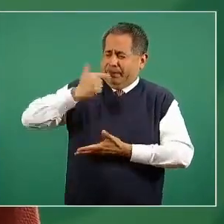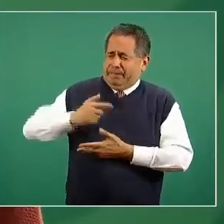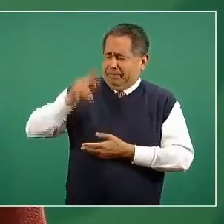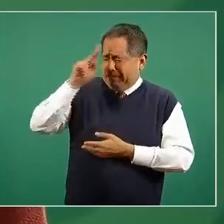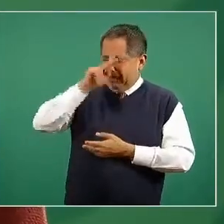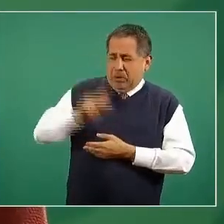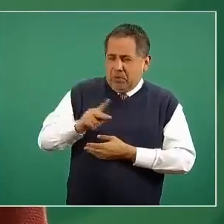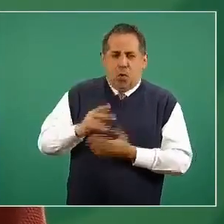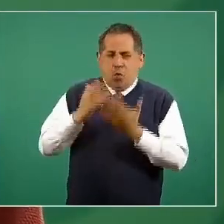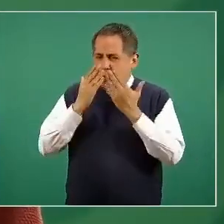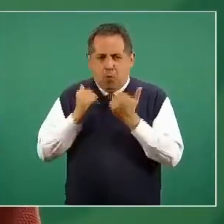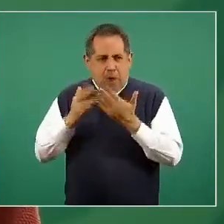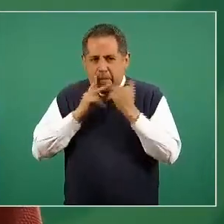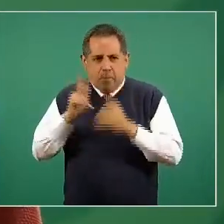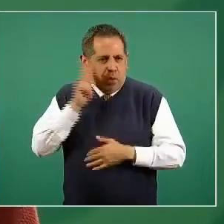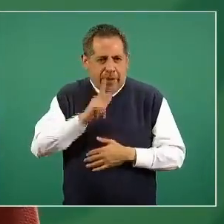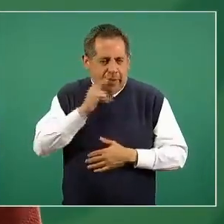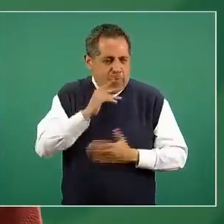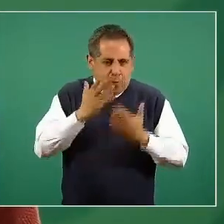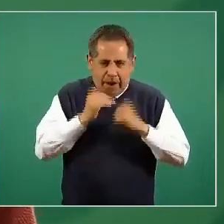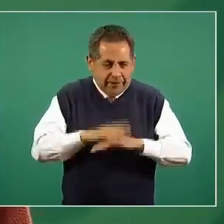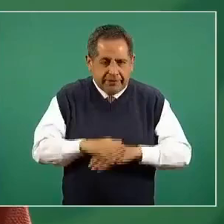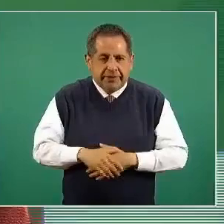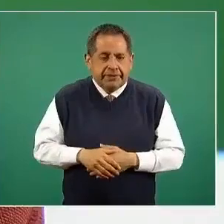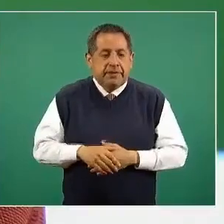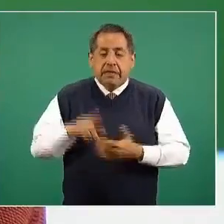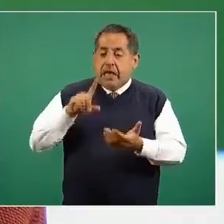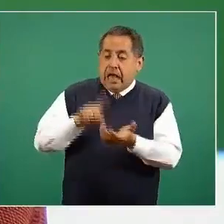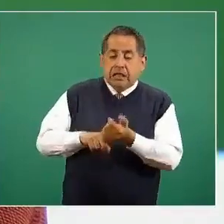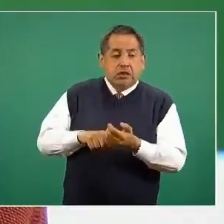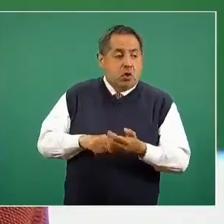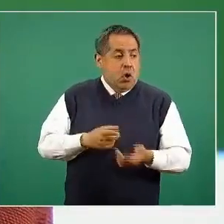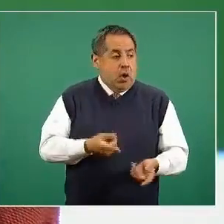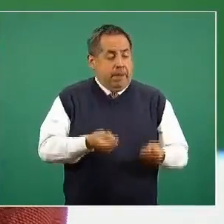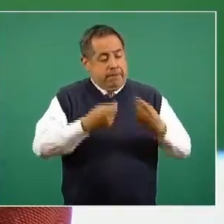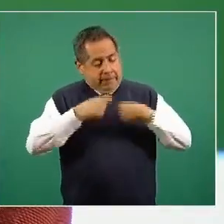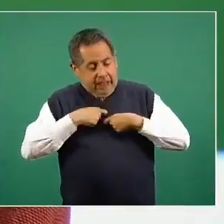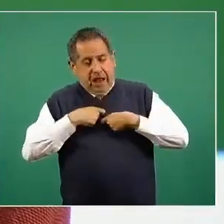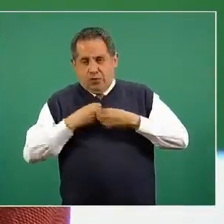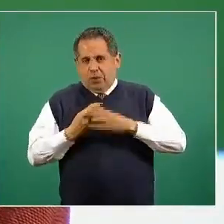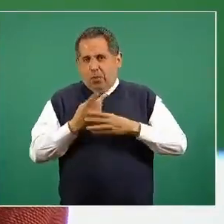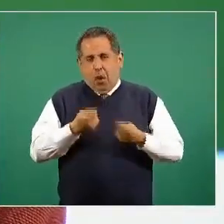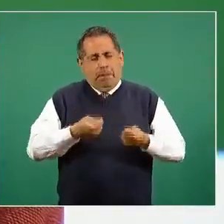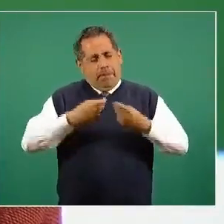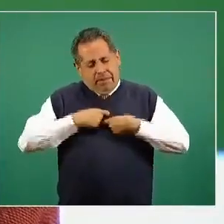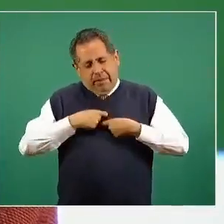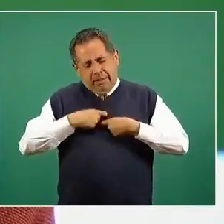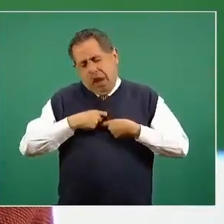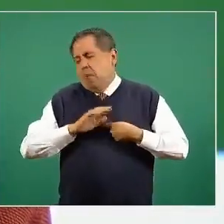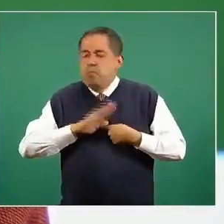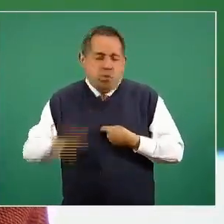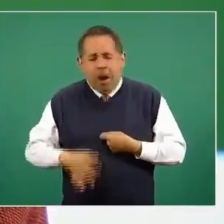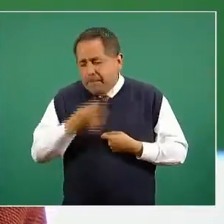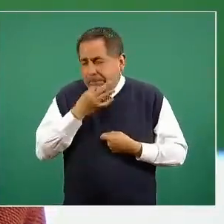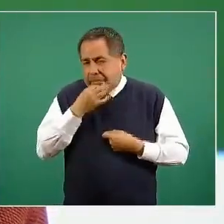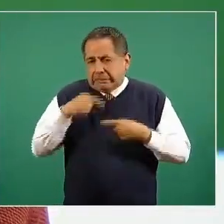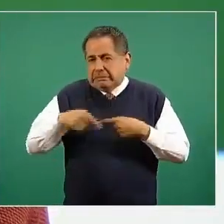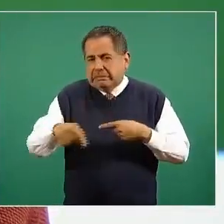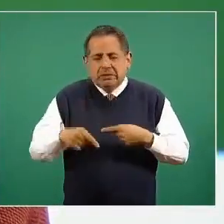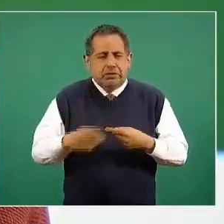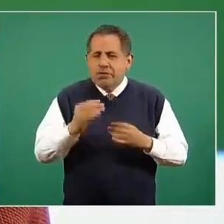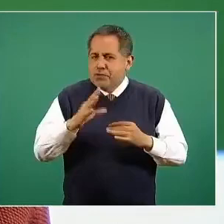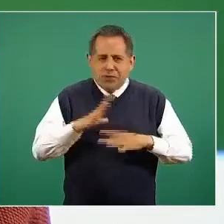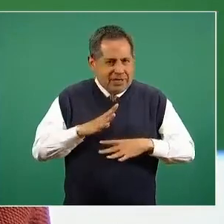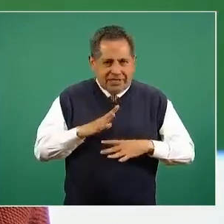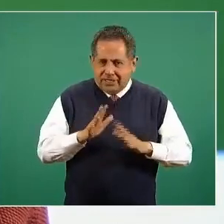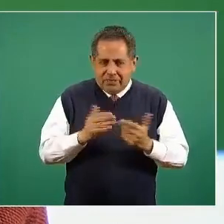grave. Tampoco hay evidencia de que aumente la letalidad. Entonces, concluye la Organización